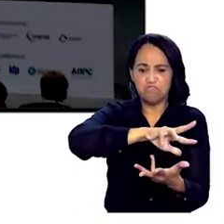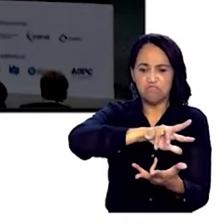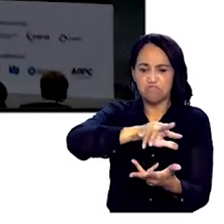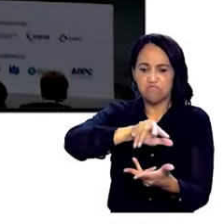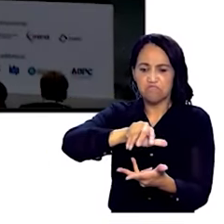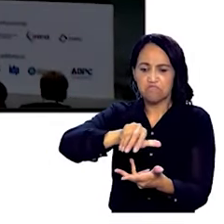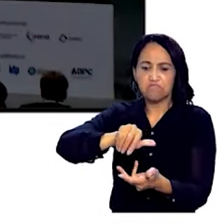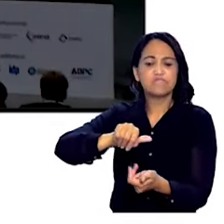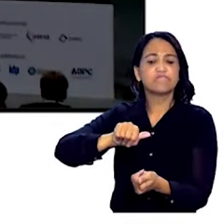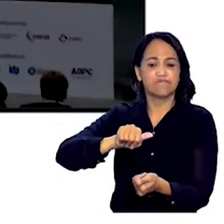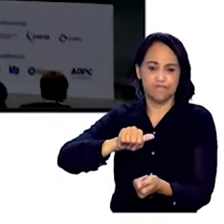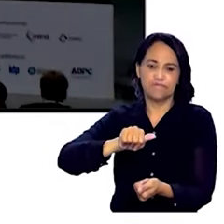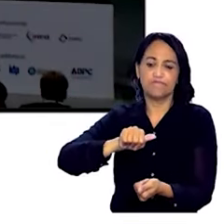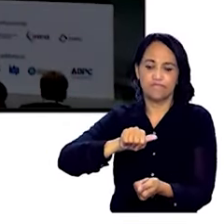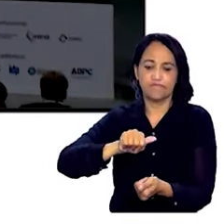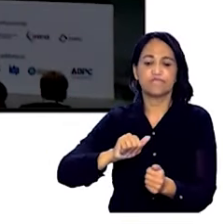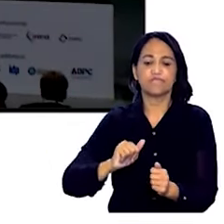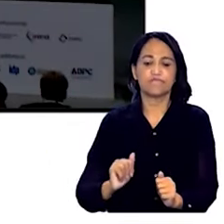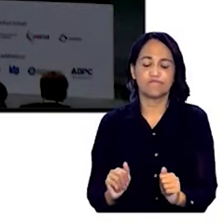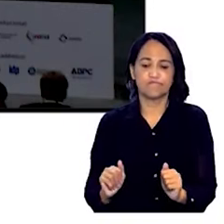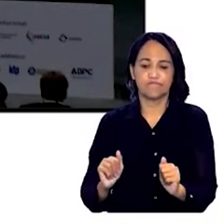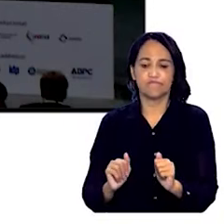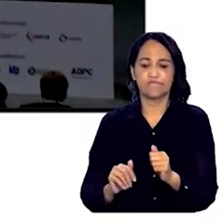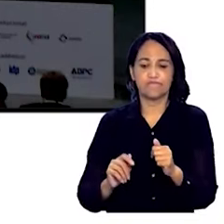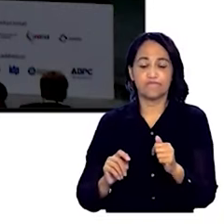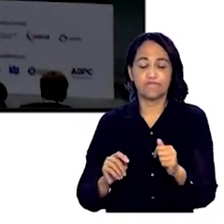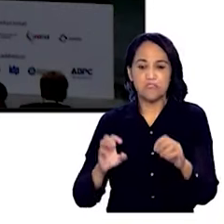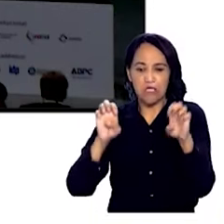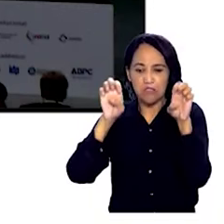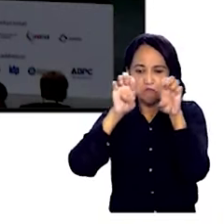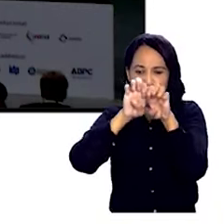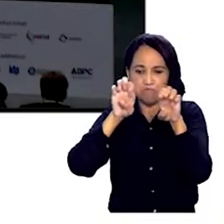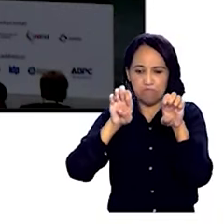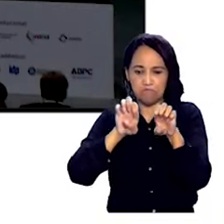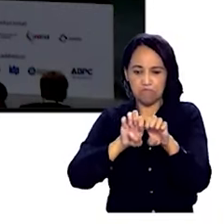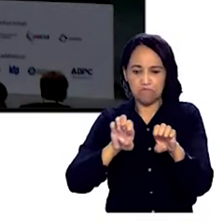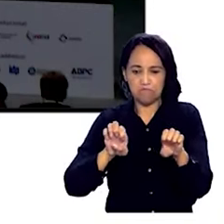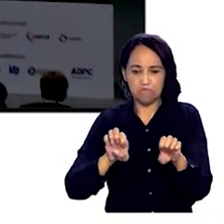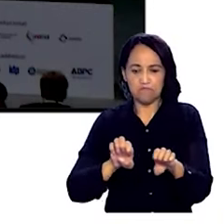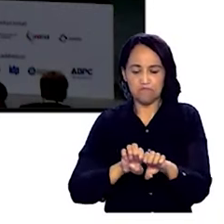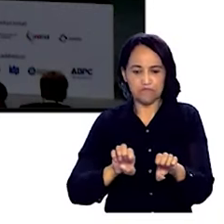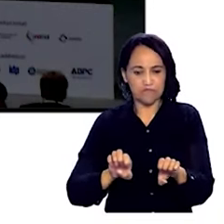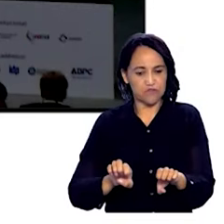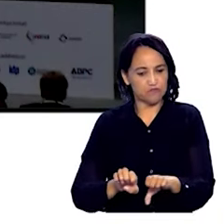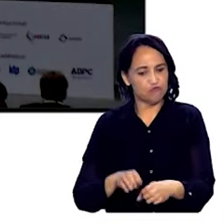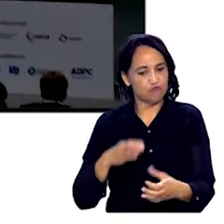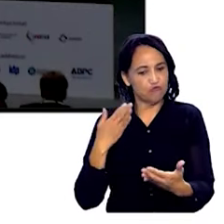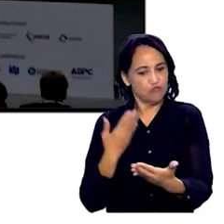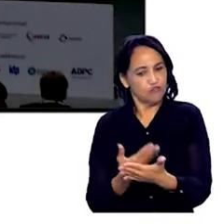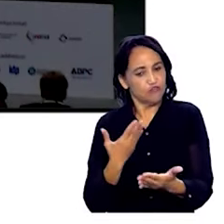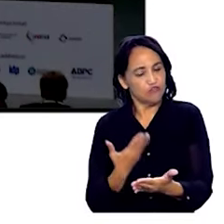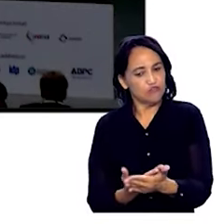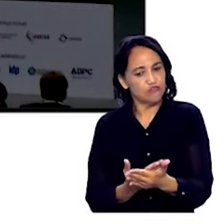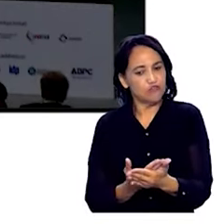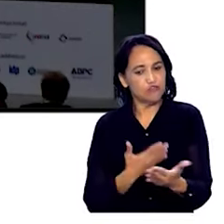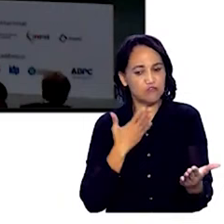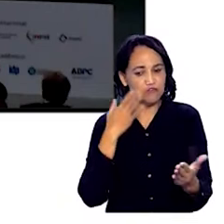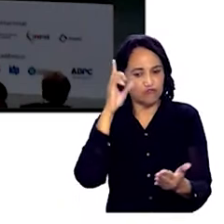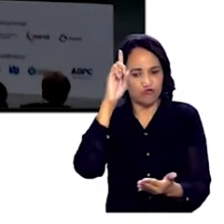jurisdiccion estructura Y est comparados de lases supremas a nivel Global Y regional